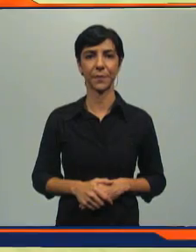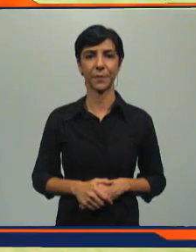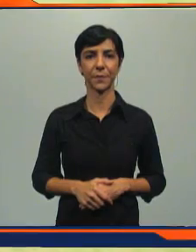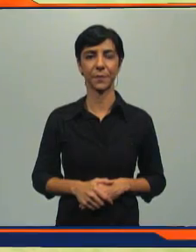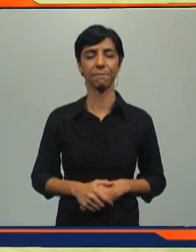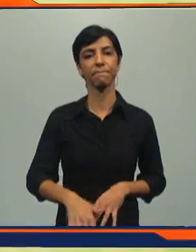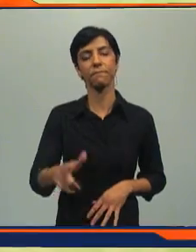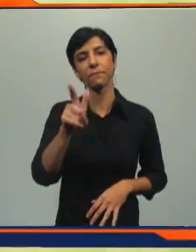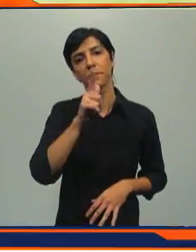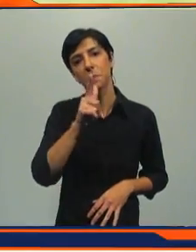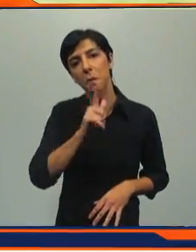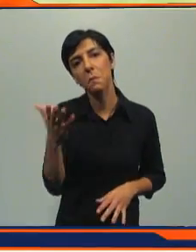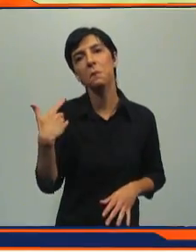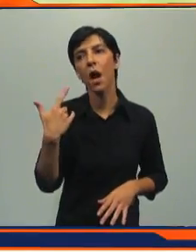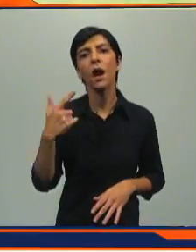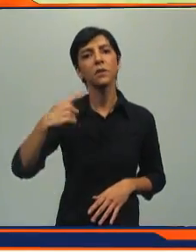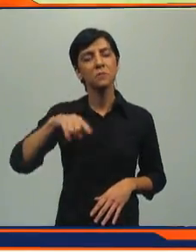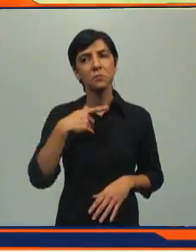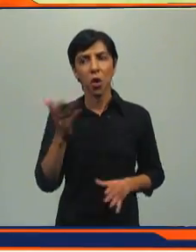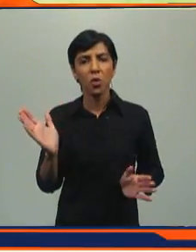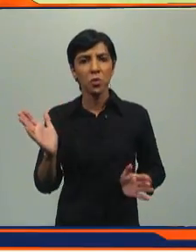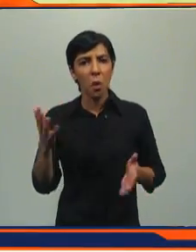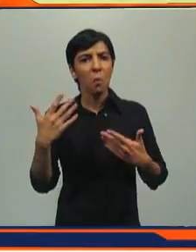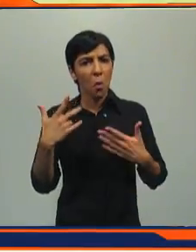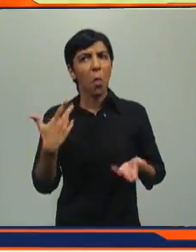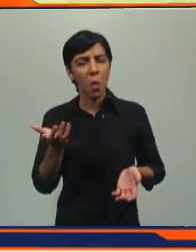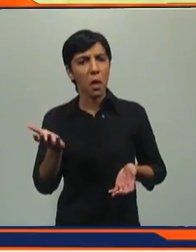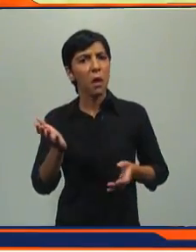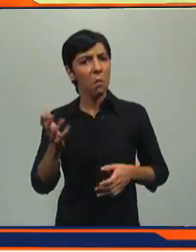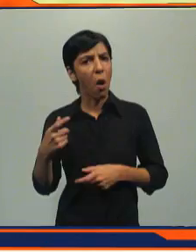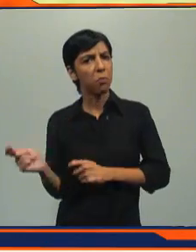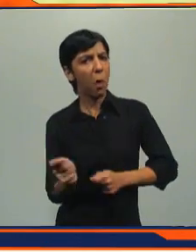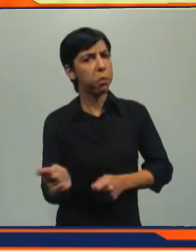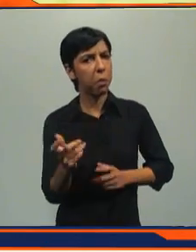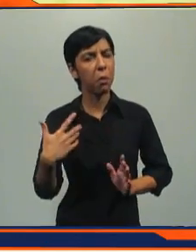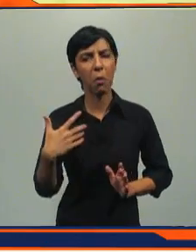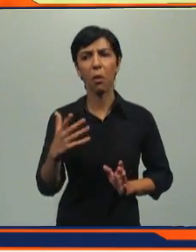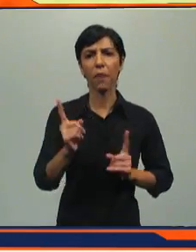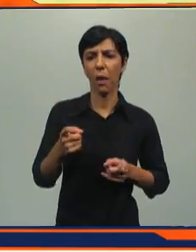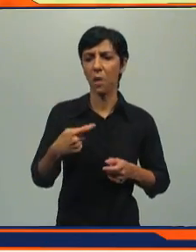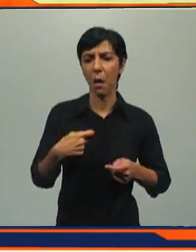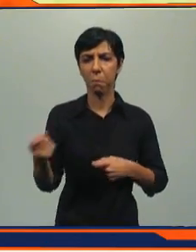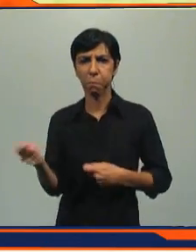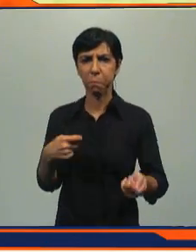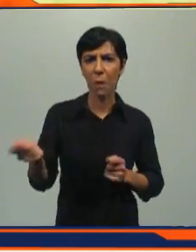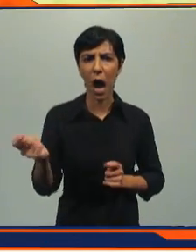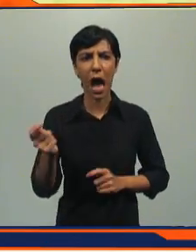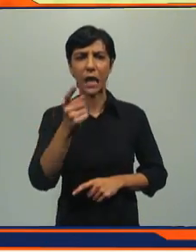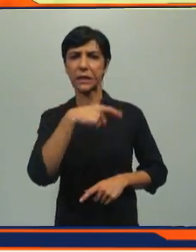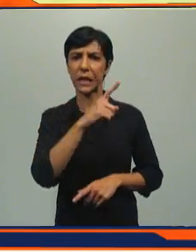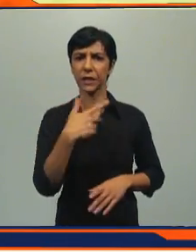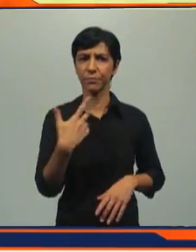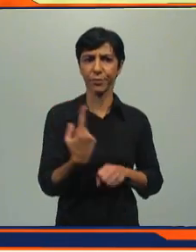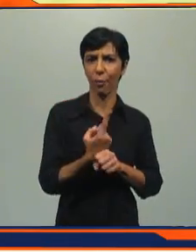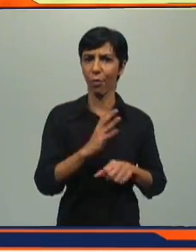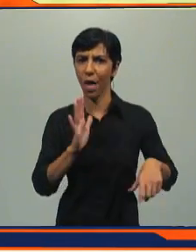Me parece que hicimos un buen bloqueo, ¿sí? A partir de eso tuvimos buenas recuperaciones, no la dejamos a ellas hacer su juego volante, que es donde se hacen fuerte con Charito y con